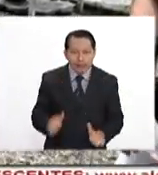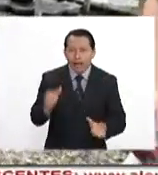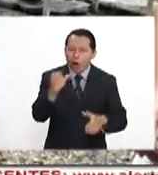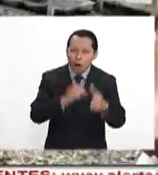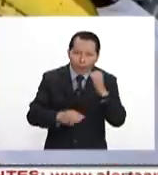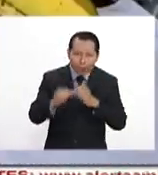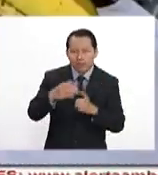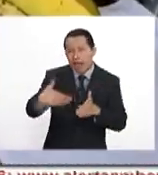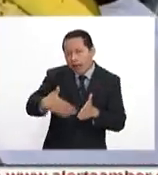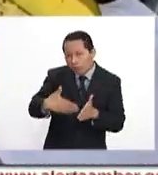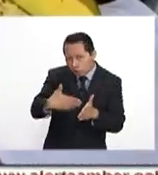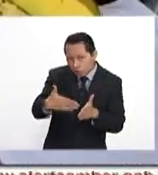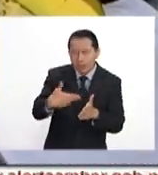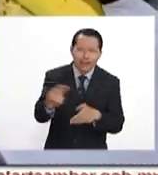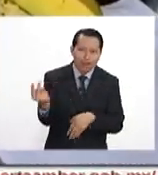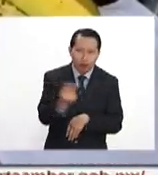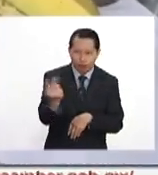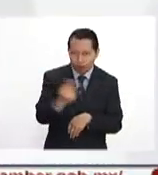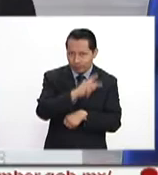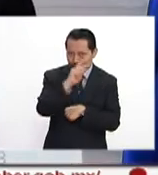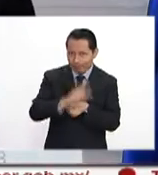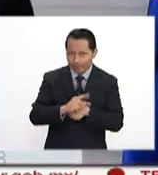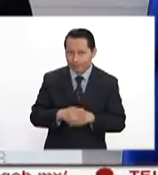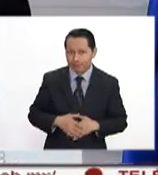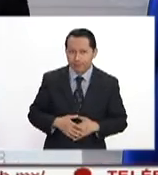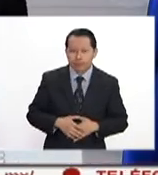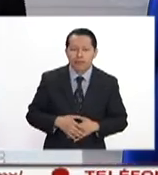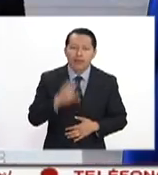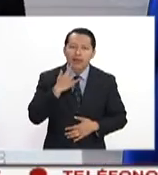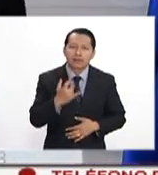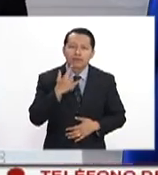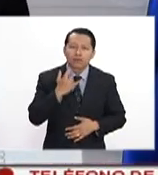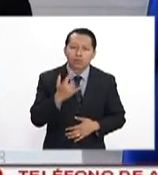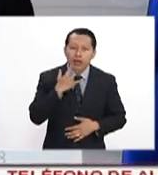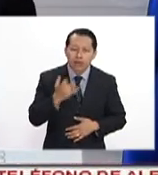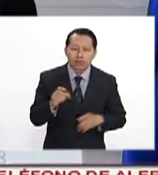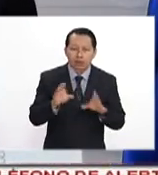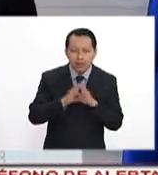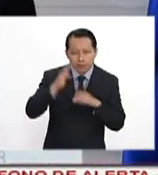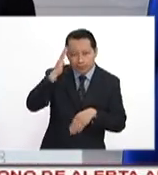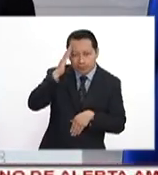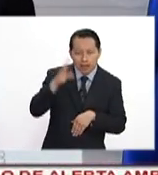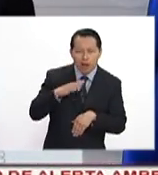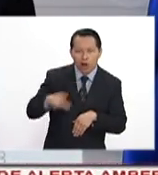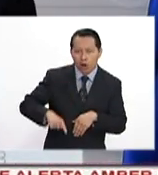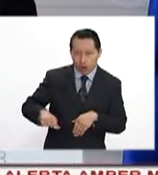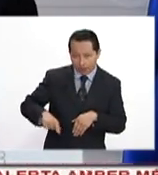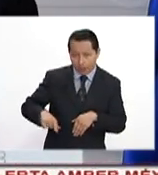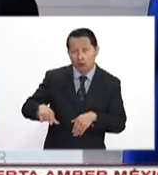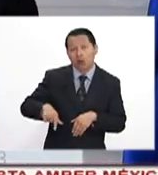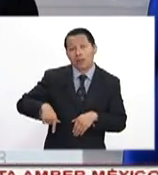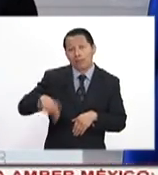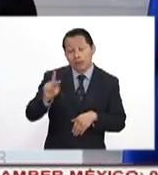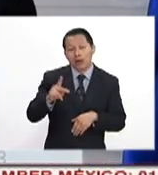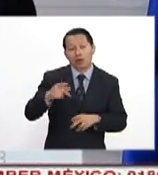y gastronómica de ambos países. Es un esfuerzo que encabezan los gobiernos,